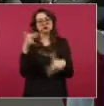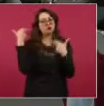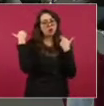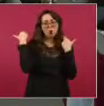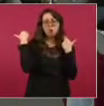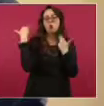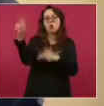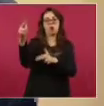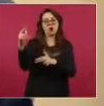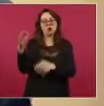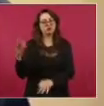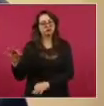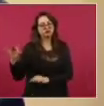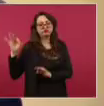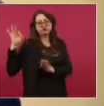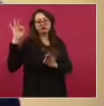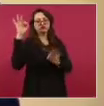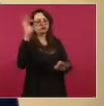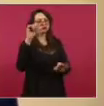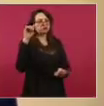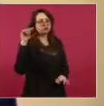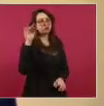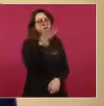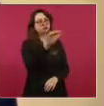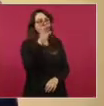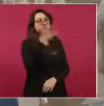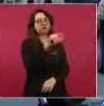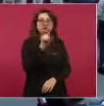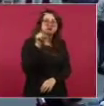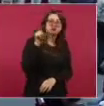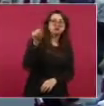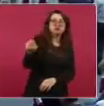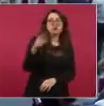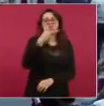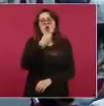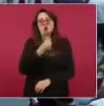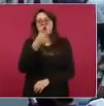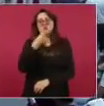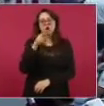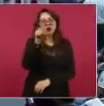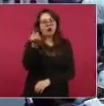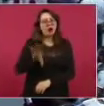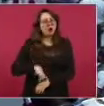incluía la destitución de un mayordomo abusivo.